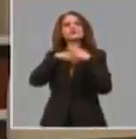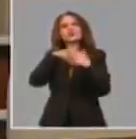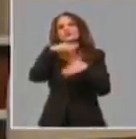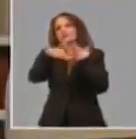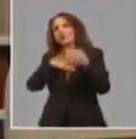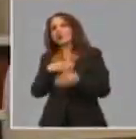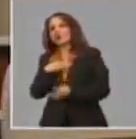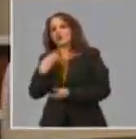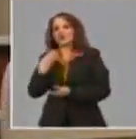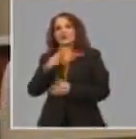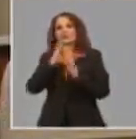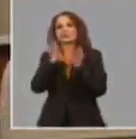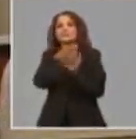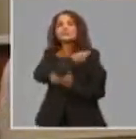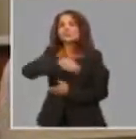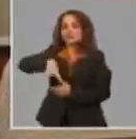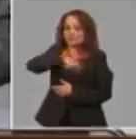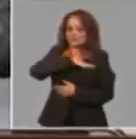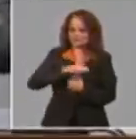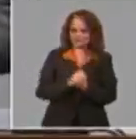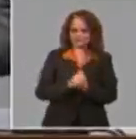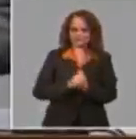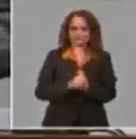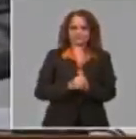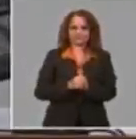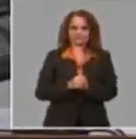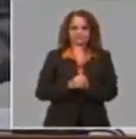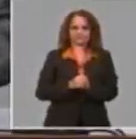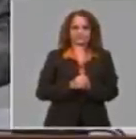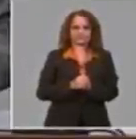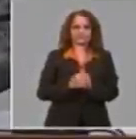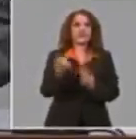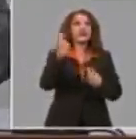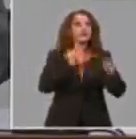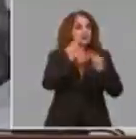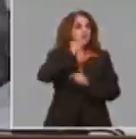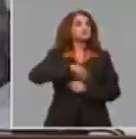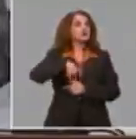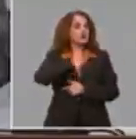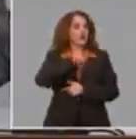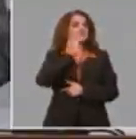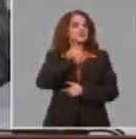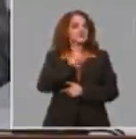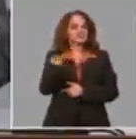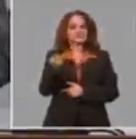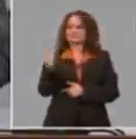incluso que es que esta figura debe existir